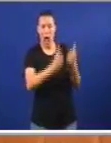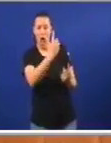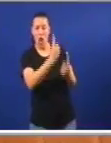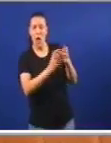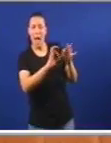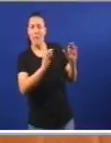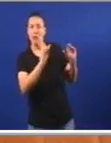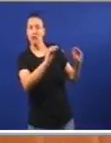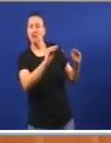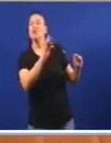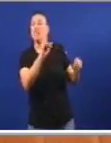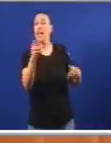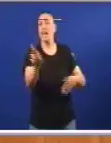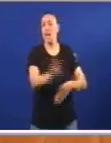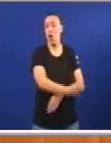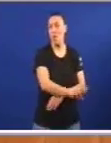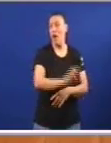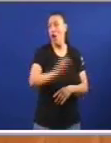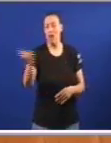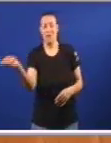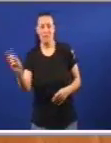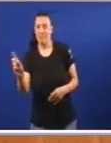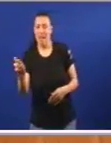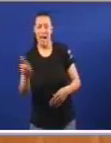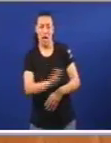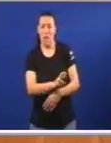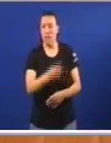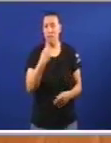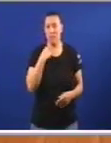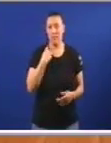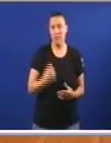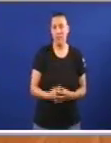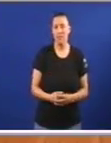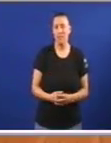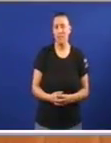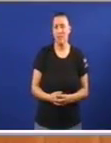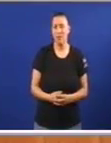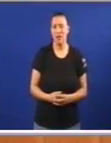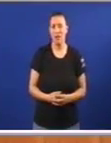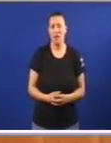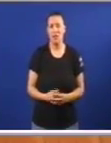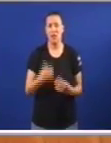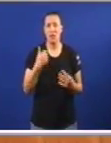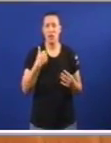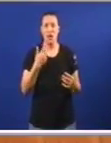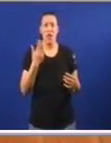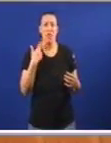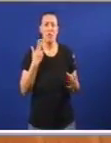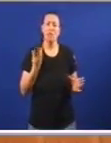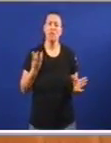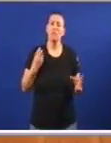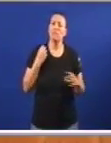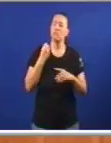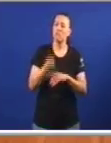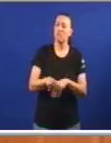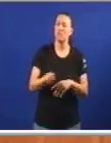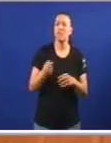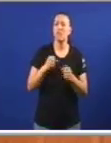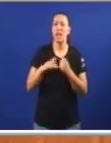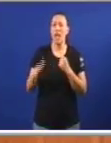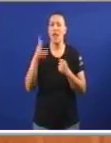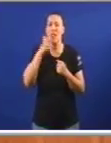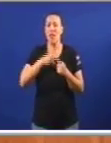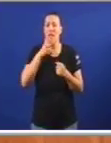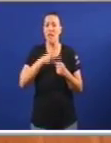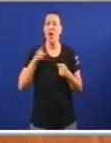amigos do Partido Popular. Por certo, esta deputada súmase tamén a esa queixa ou esa non apoio da Marea de Vigo en que se